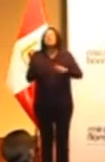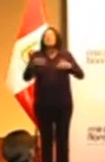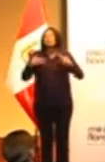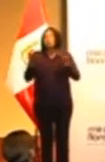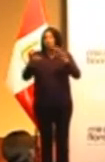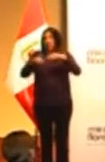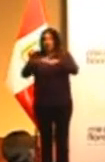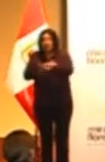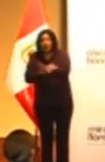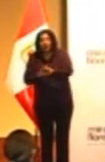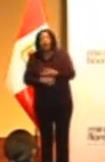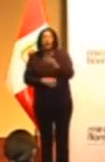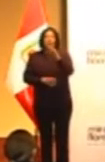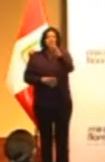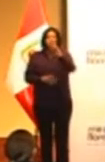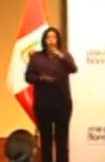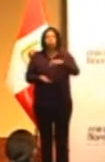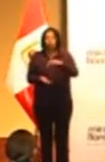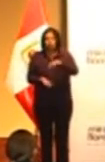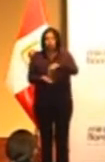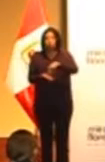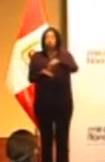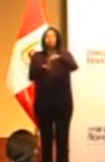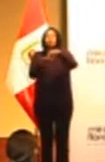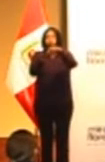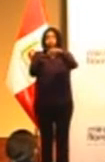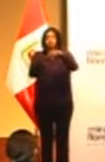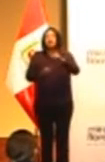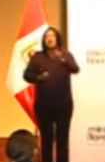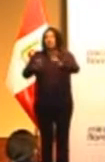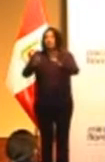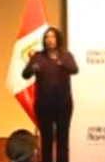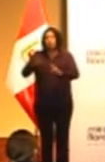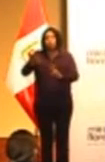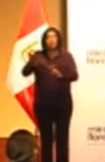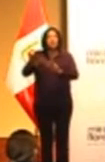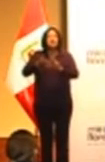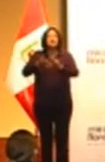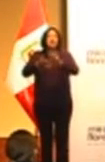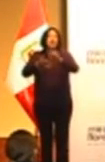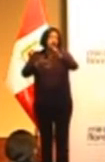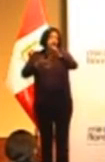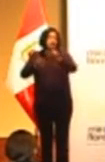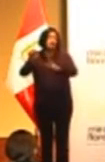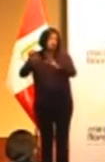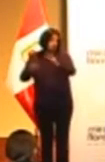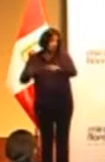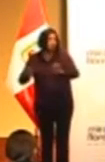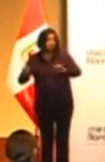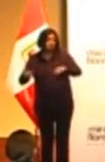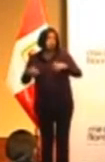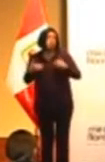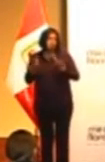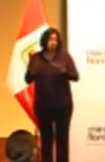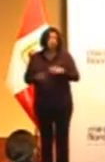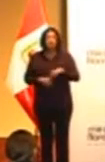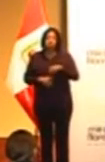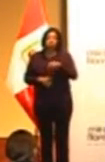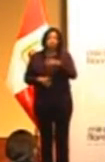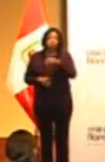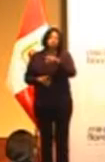poder acceder hay dos elevadores y hay algunas escaleras para quienes pueden hacer uso